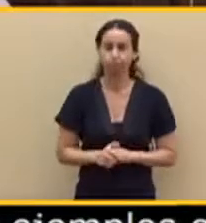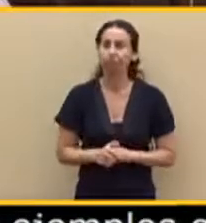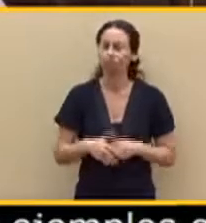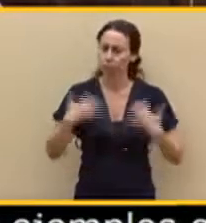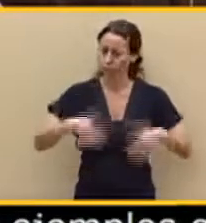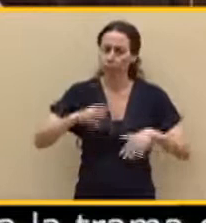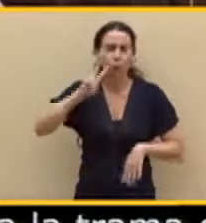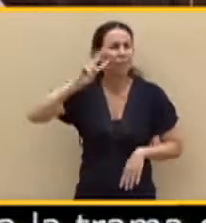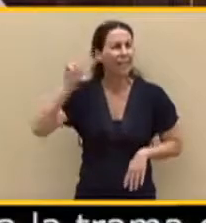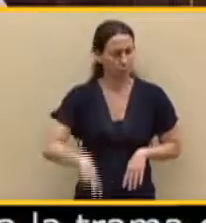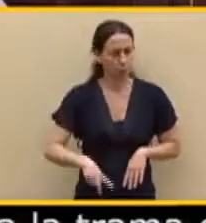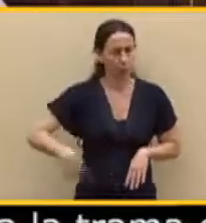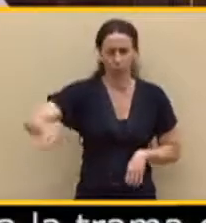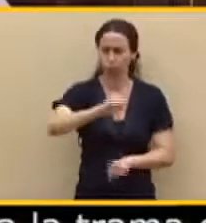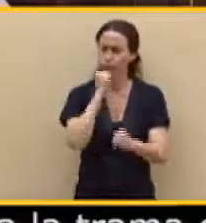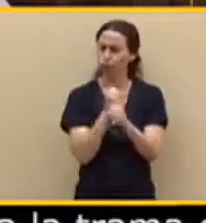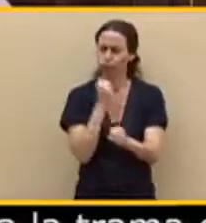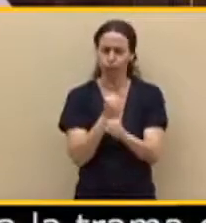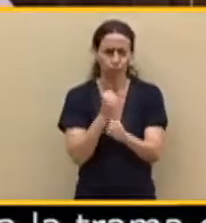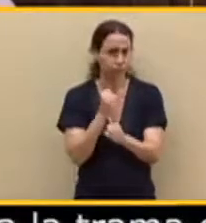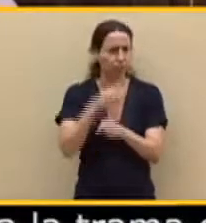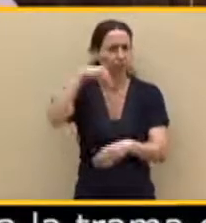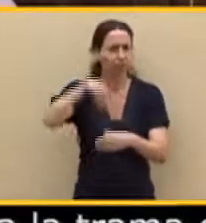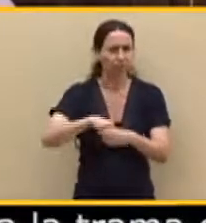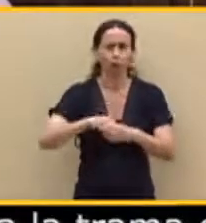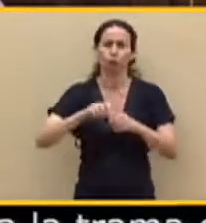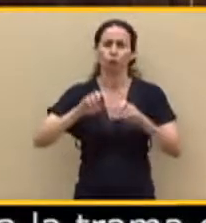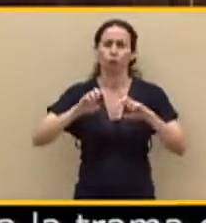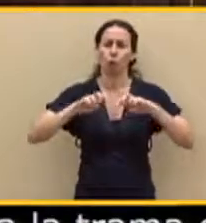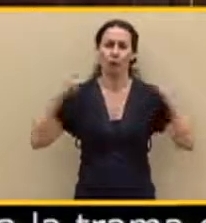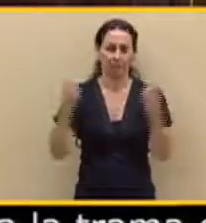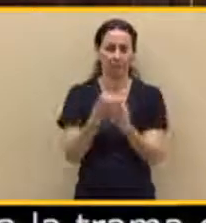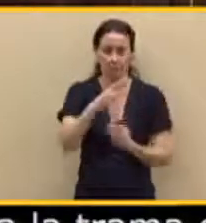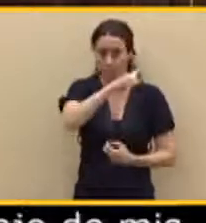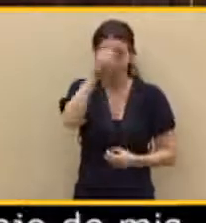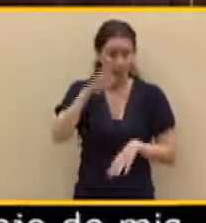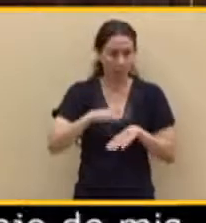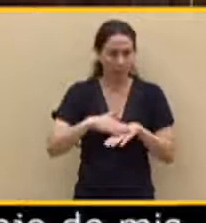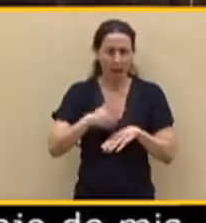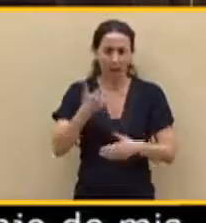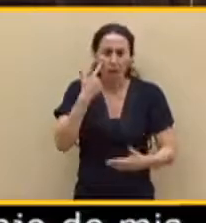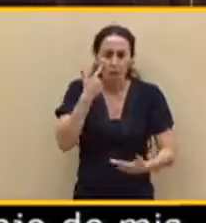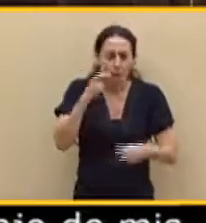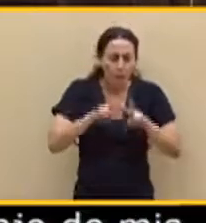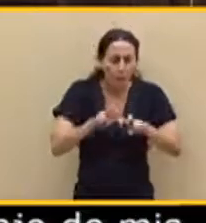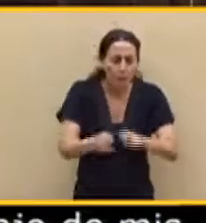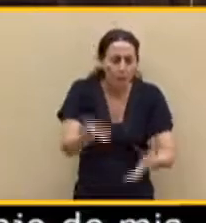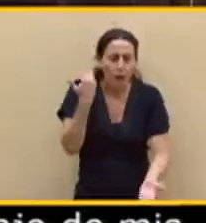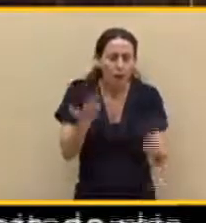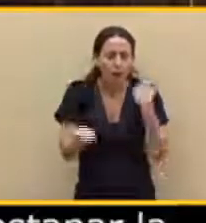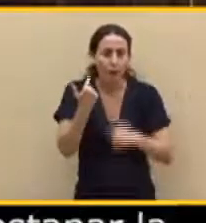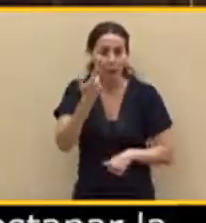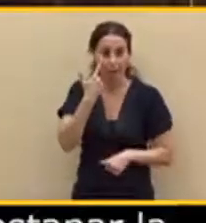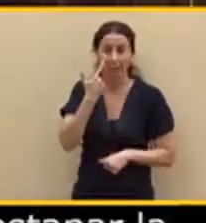mis compañeros y mis compañeras en la Asamblea de Madrid para destapar la corrupción del Partido Popular, señorías, porque dicen ustedes que fue Cristina Cifuentes